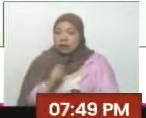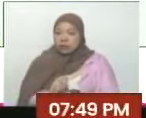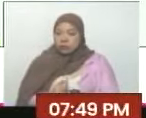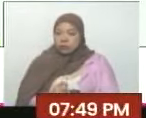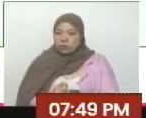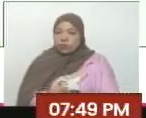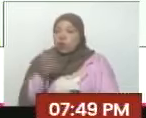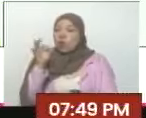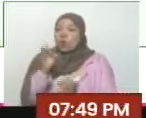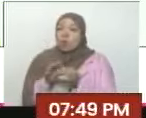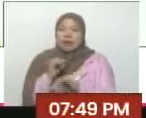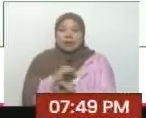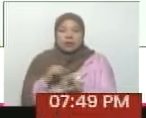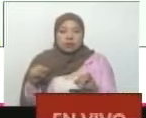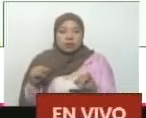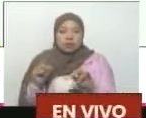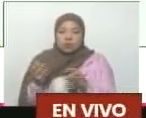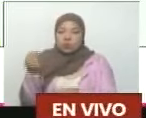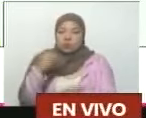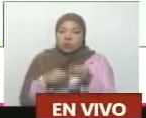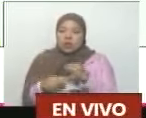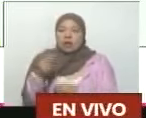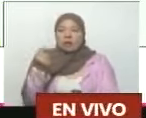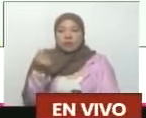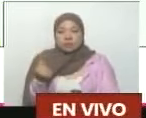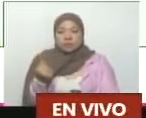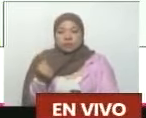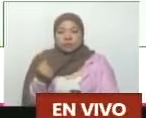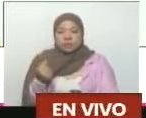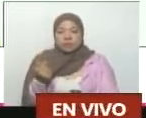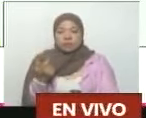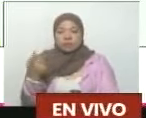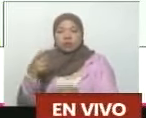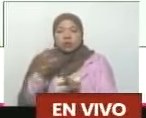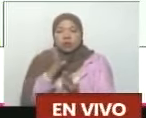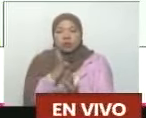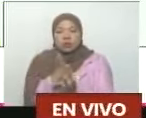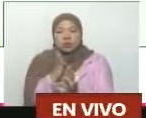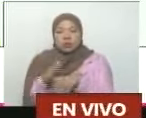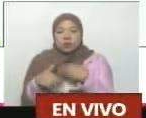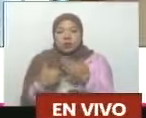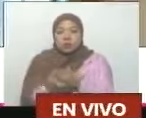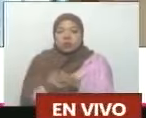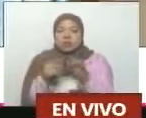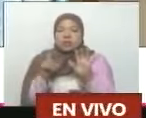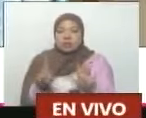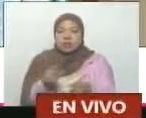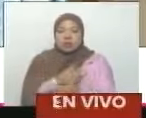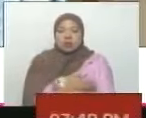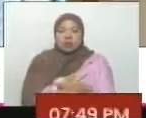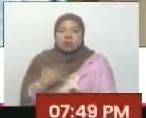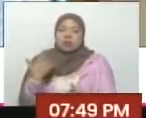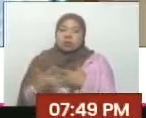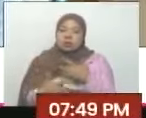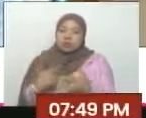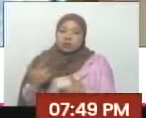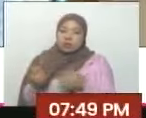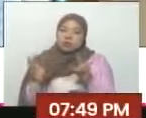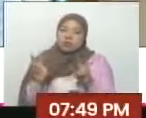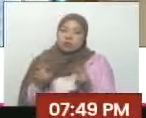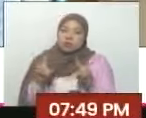forma exitosa de culminar tras el aumento del capital y a través de la emisión de 6.500.000 acciones